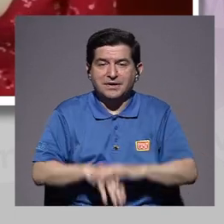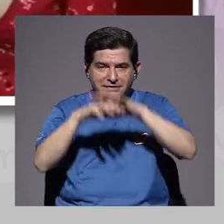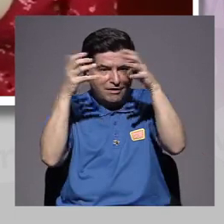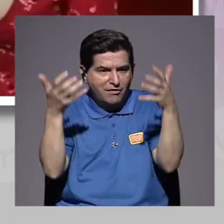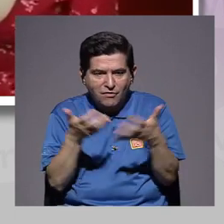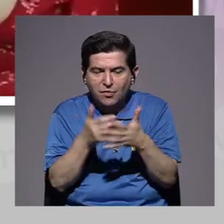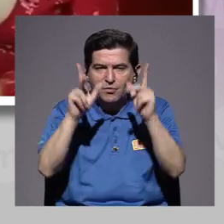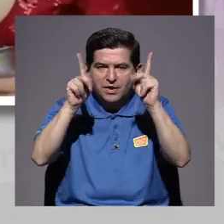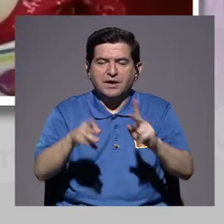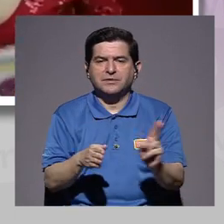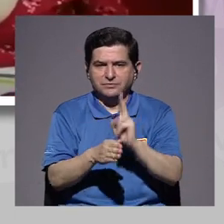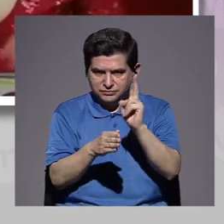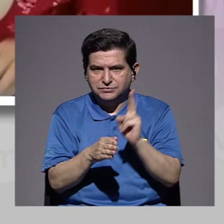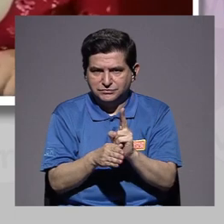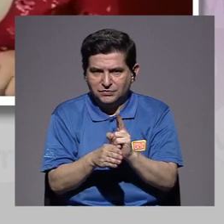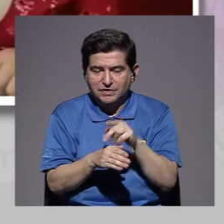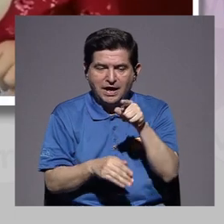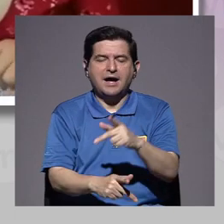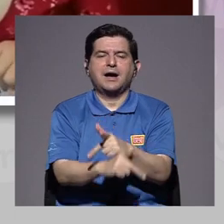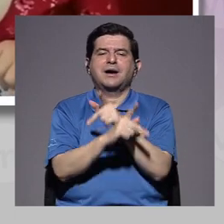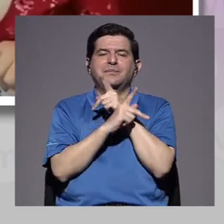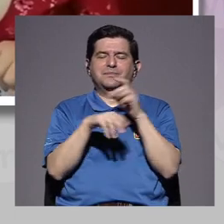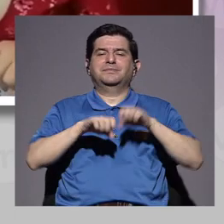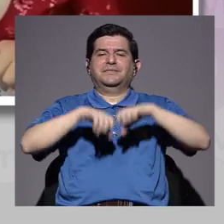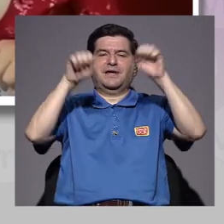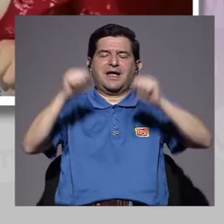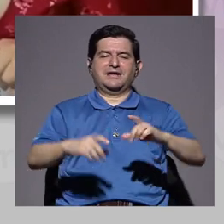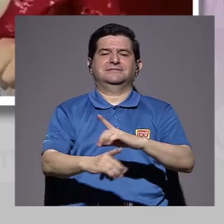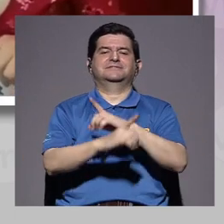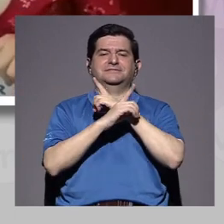persona tenga, lo cual va a proteger el sistema